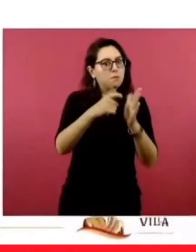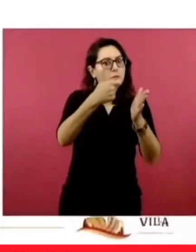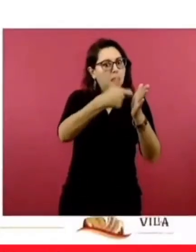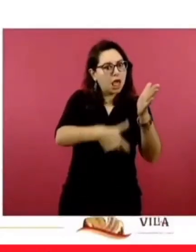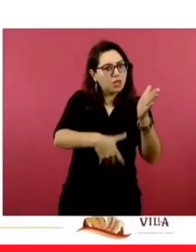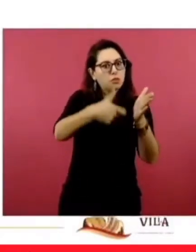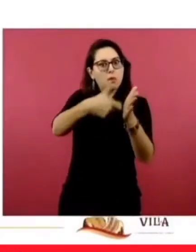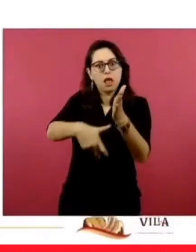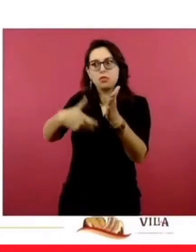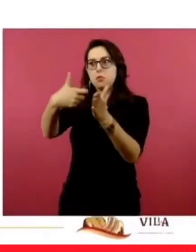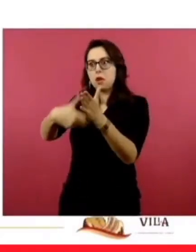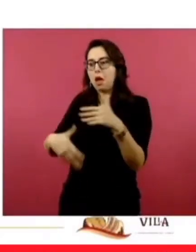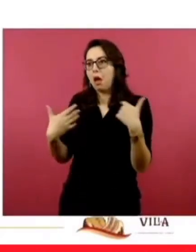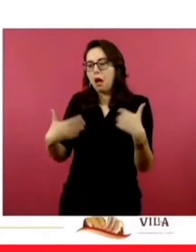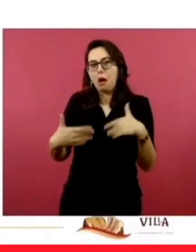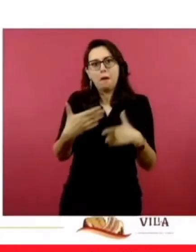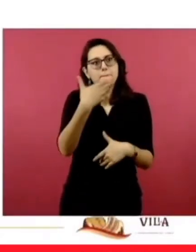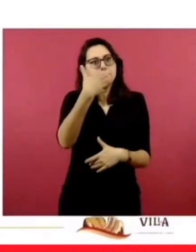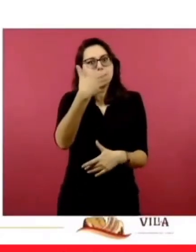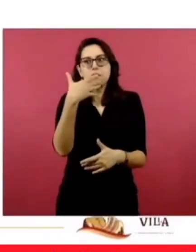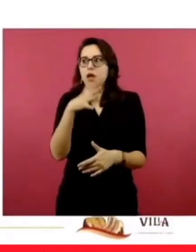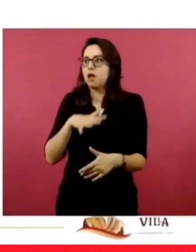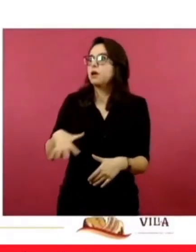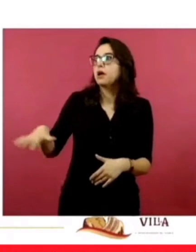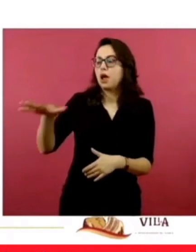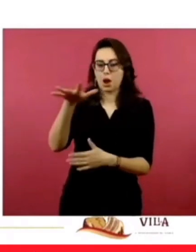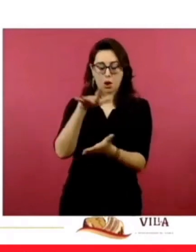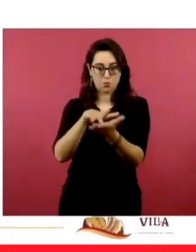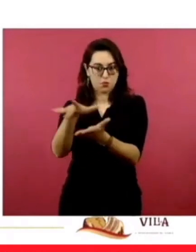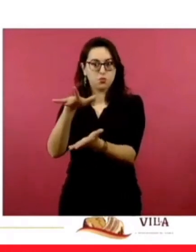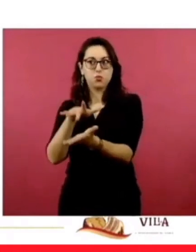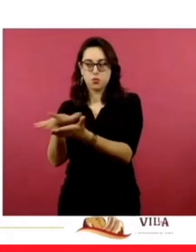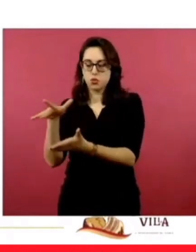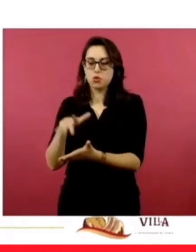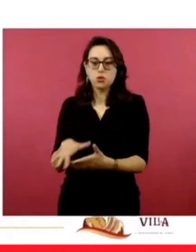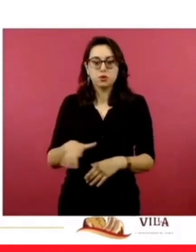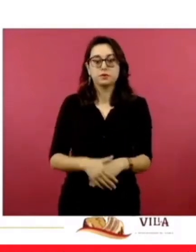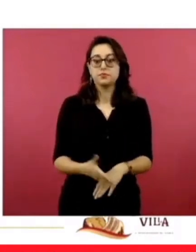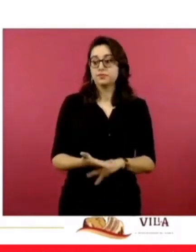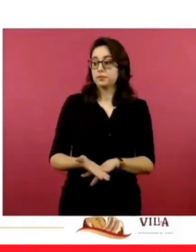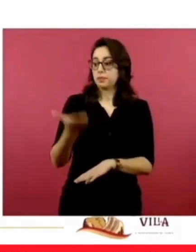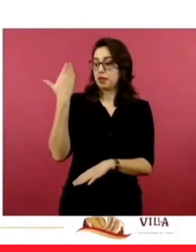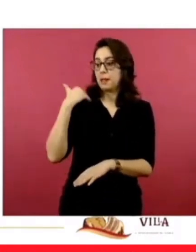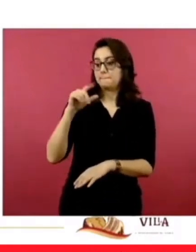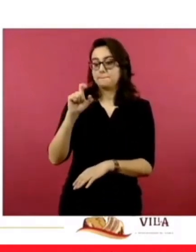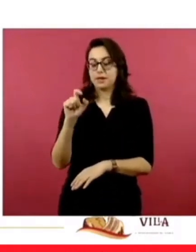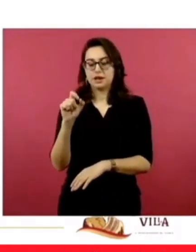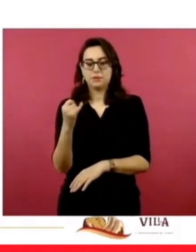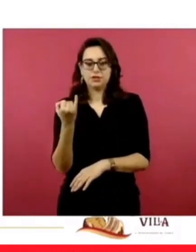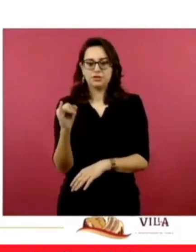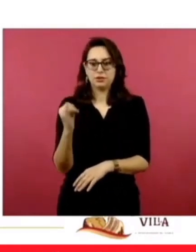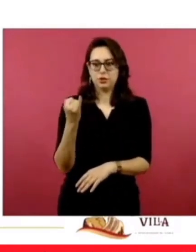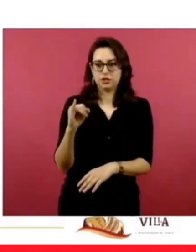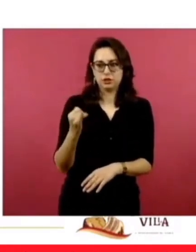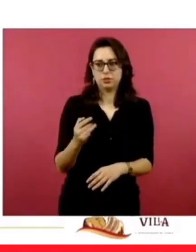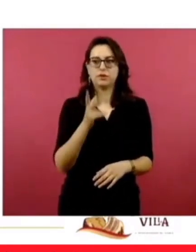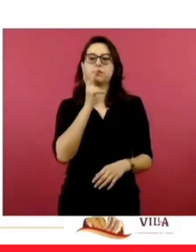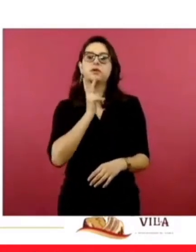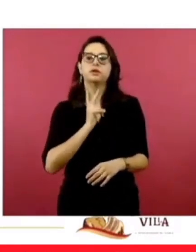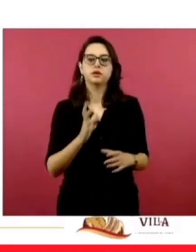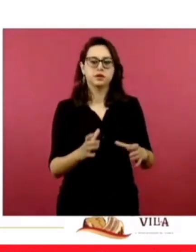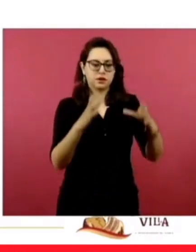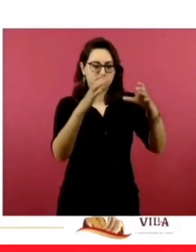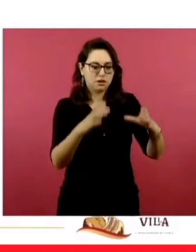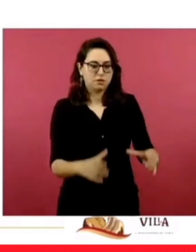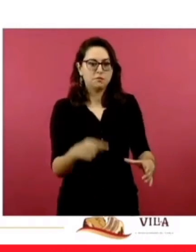una ligera baja en el precio del petróleo con corte el 20 de julio, la mezcla mexicana de petróleo,